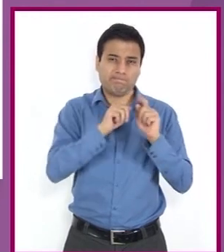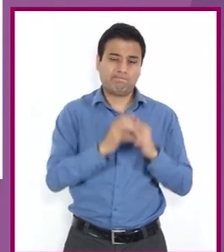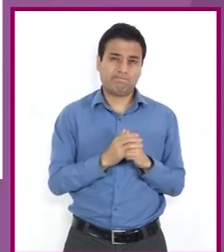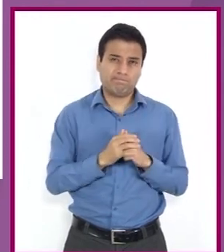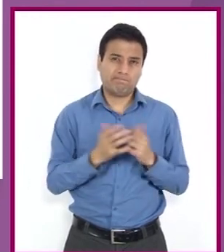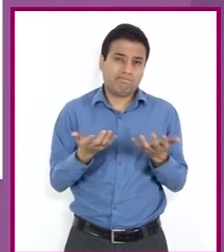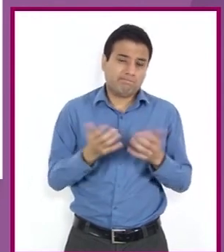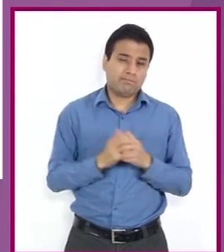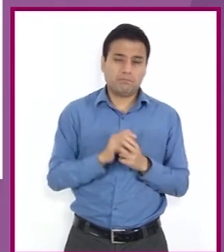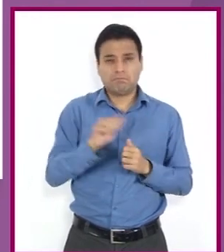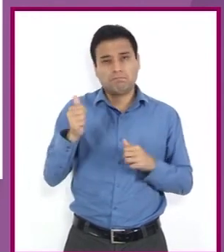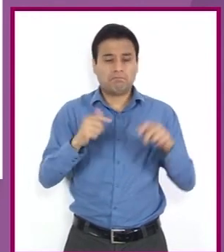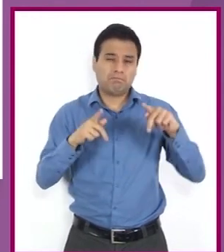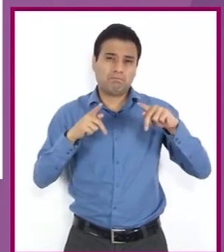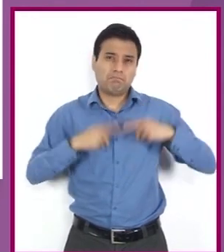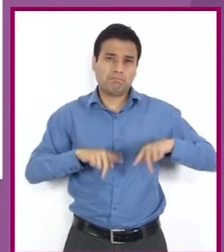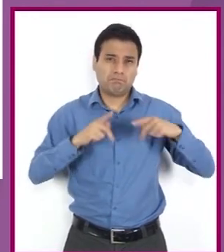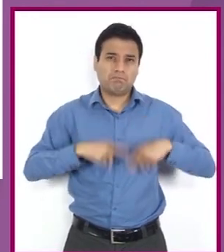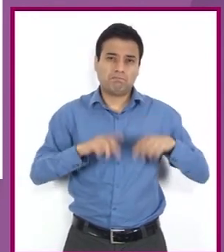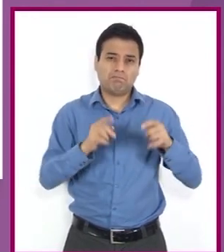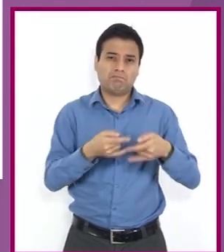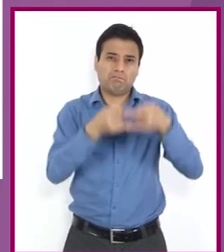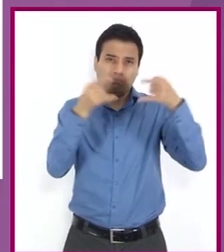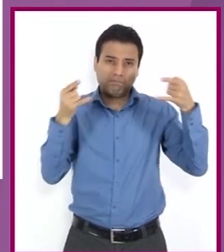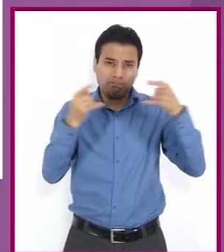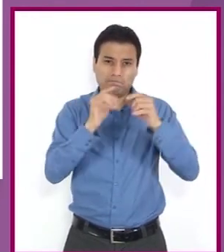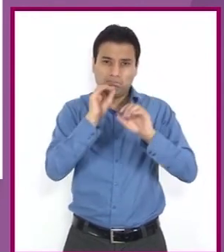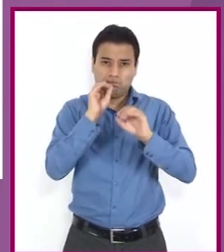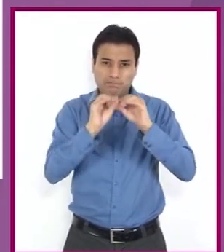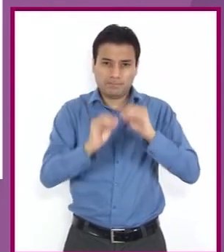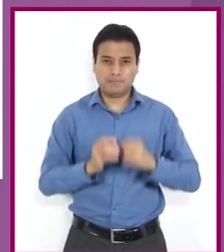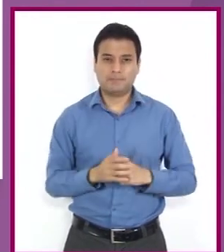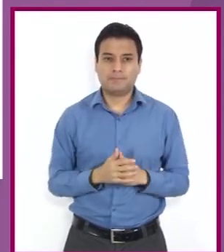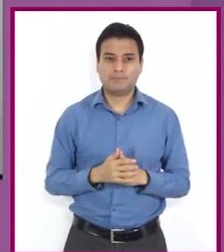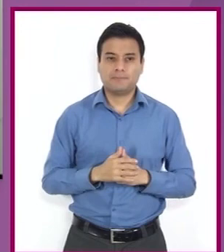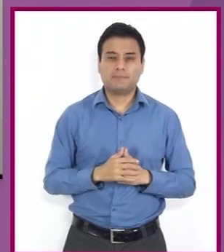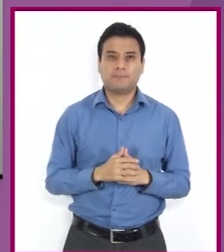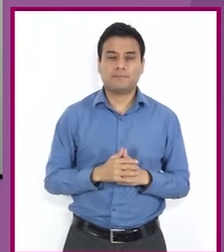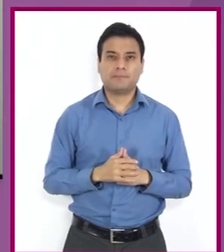quienes hacen las historietas ya con el personaje bien definido.